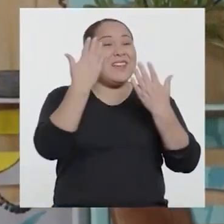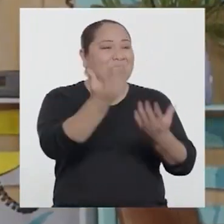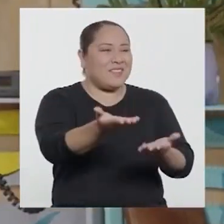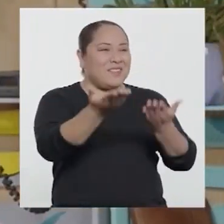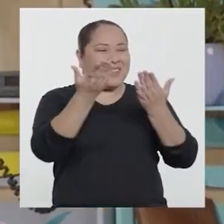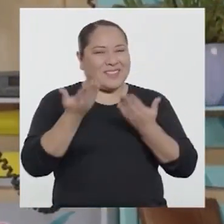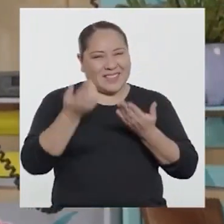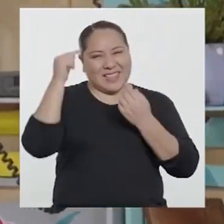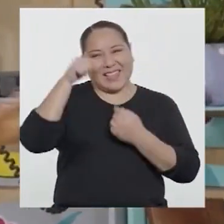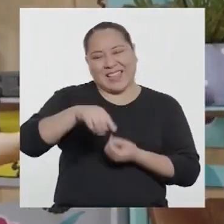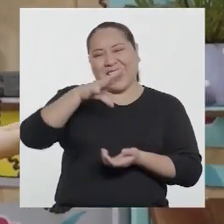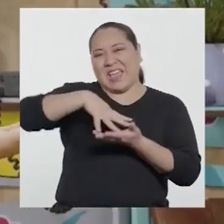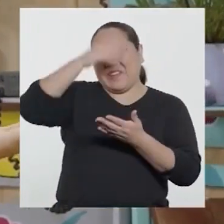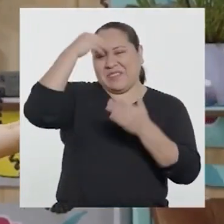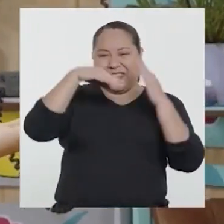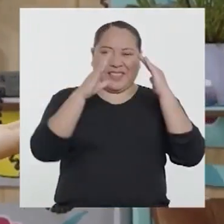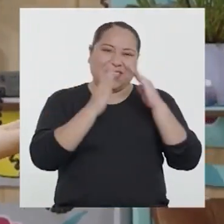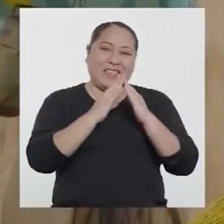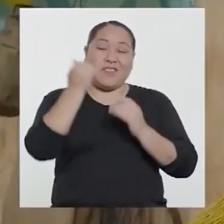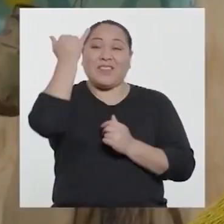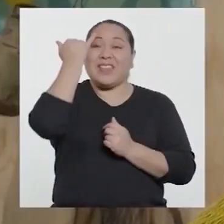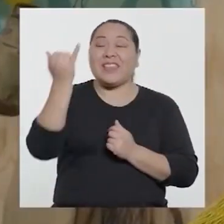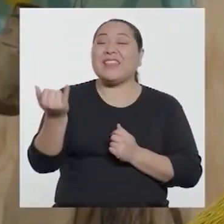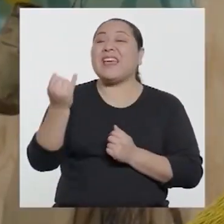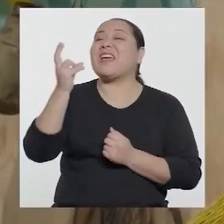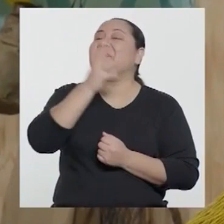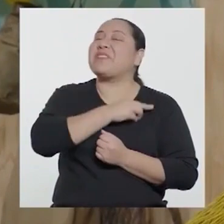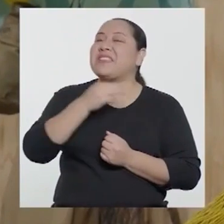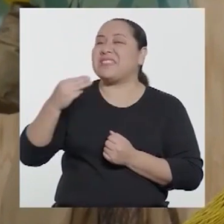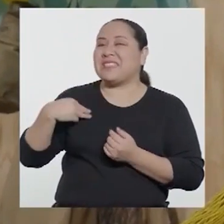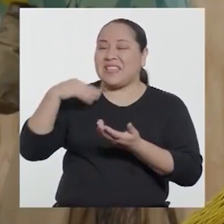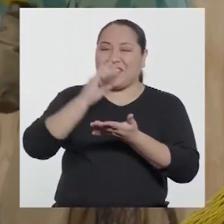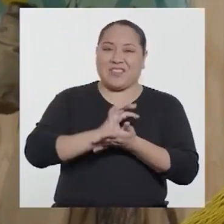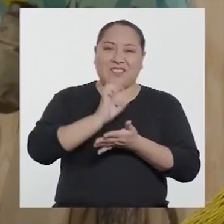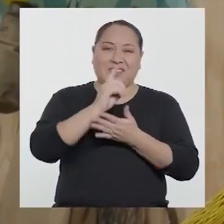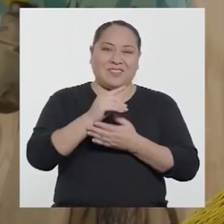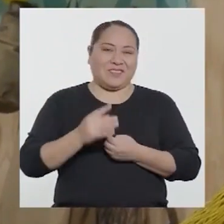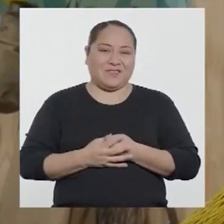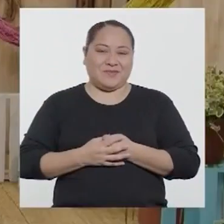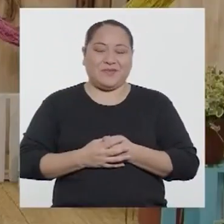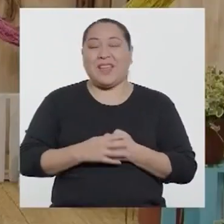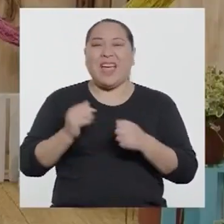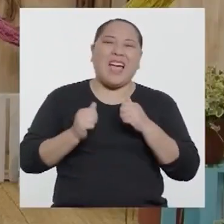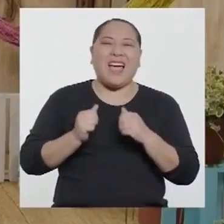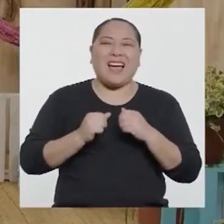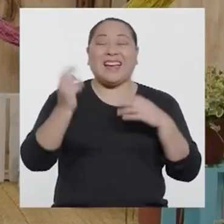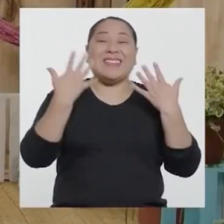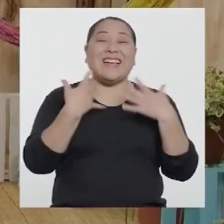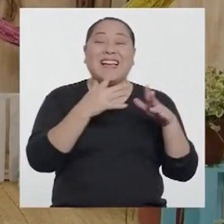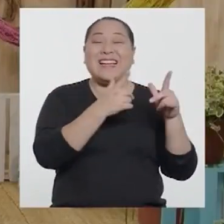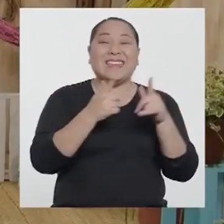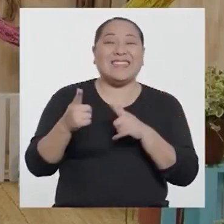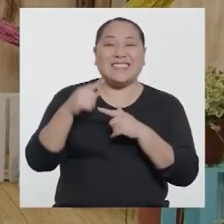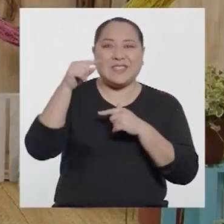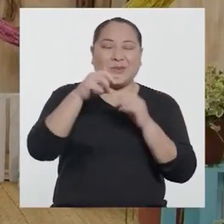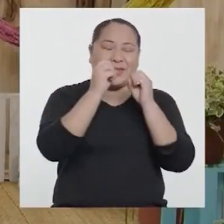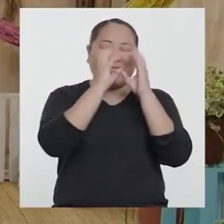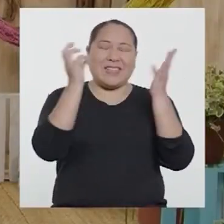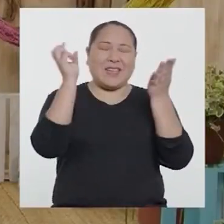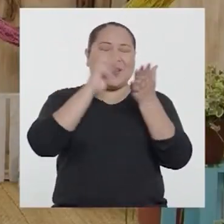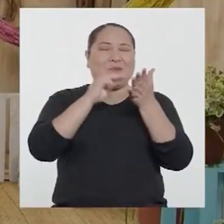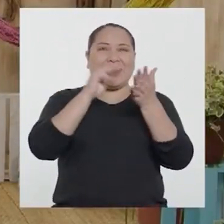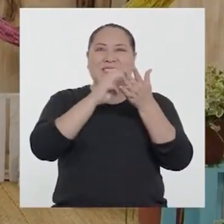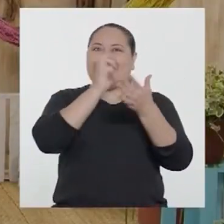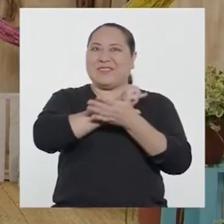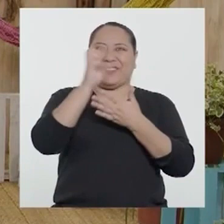Les damos la bienvenida a Aprendo en Casa. Una iniciativa del Ministerio de Educación. Ya estoy listo para un día